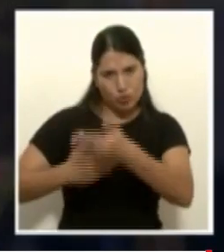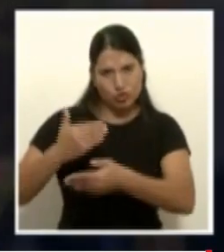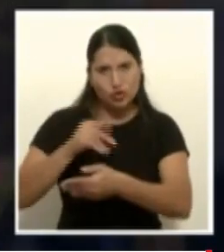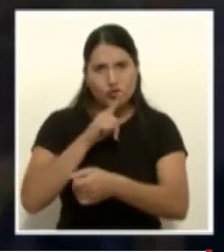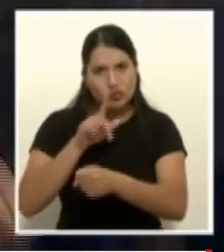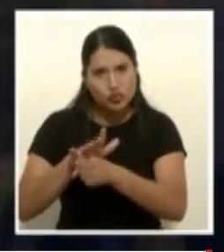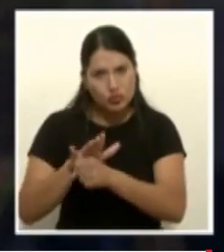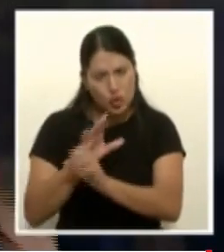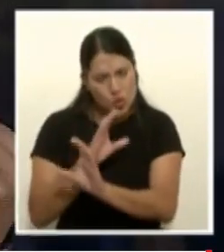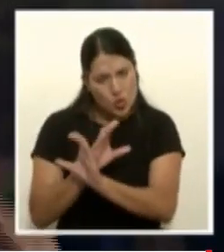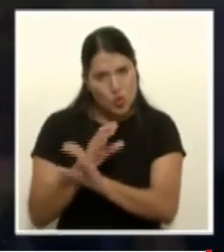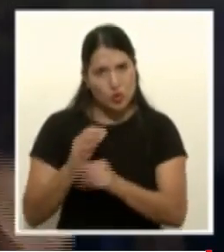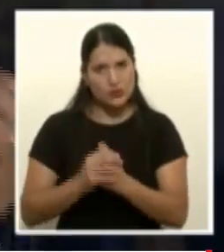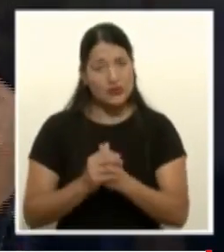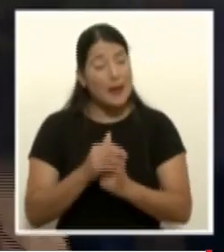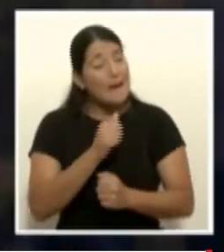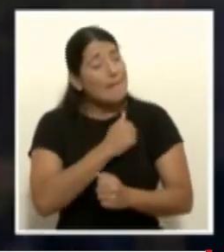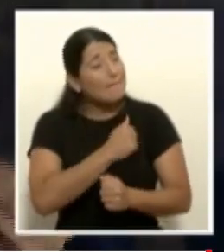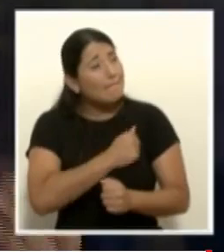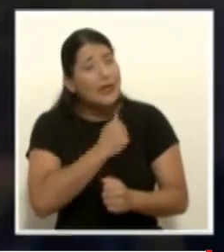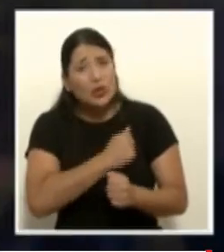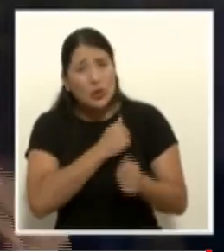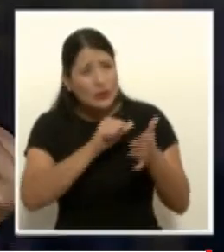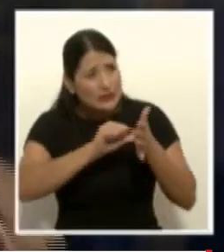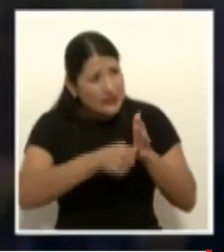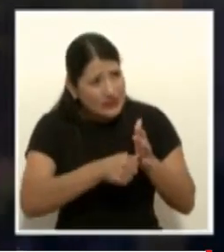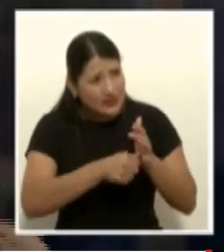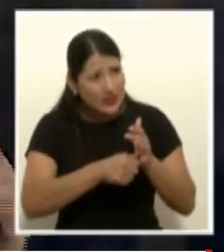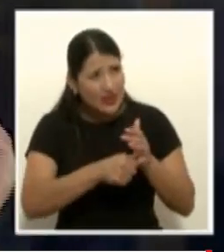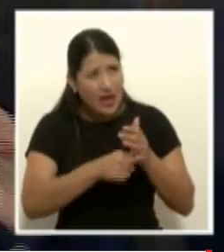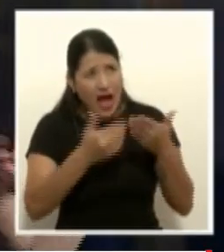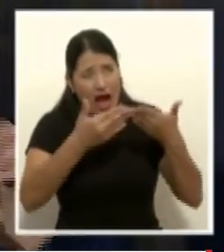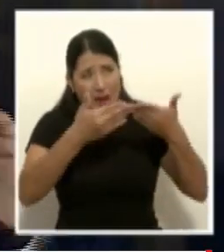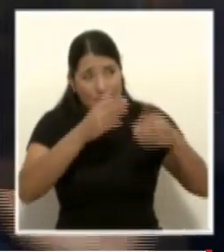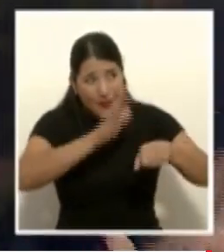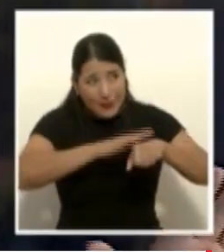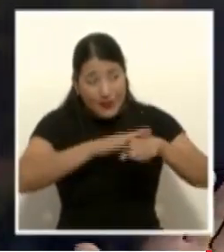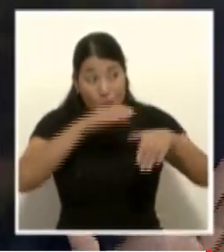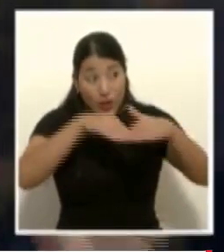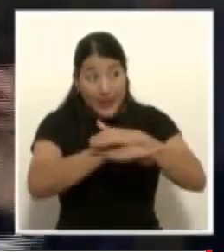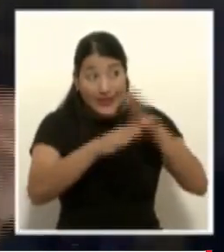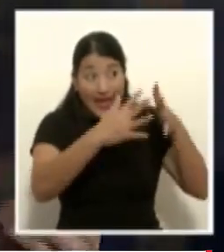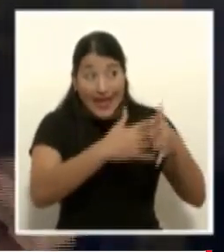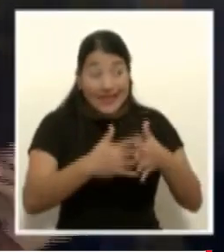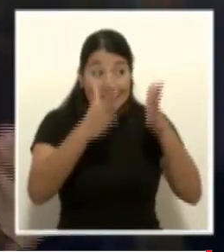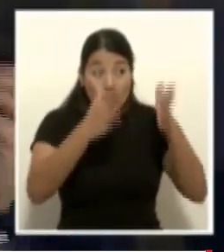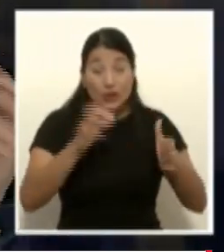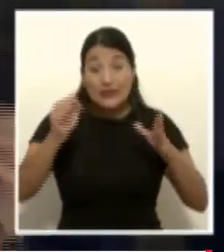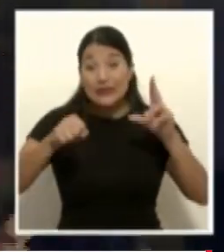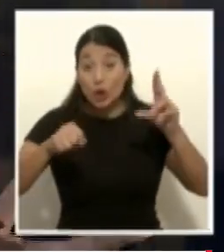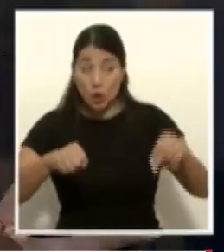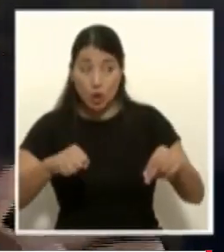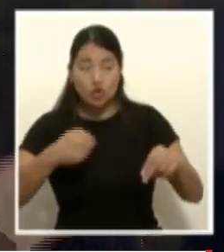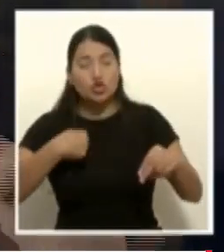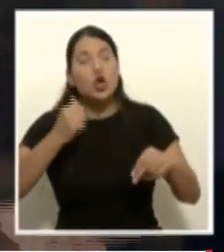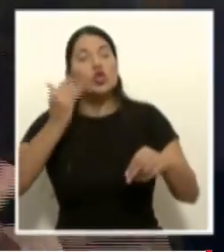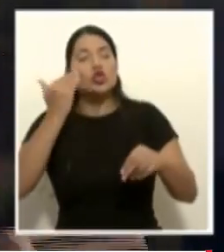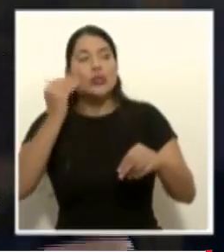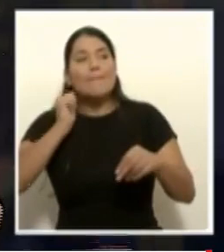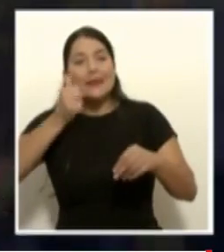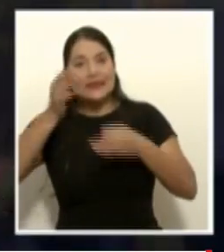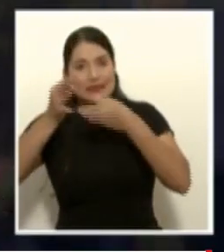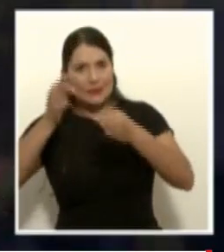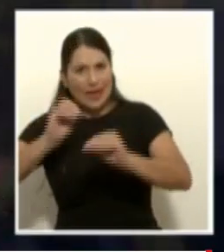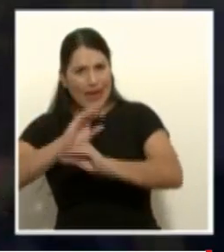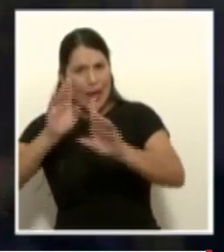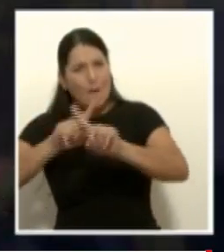perdón que le insista, ¿a Estados Unidos le vamos a abrir la frontera o no, don Daniel? Eso es lo único. Mañana darán detalles, solo quisiera saber que me ratifique señor. ese dato